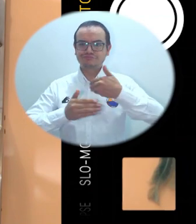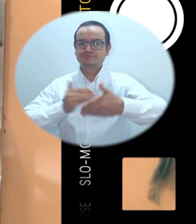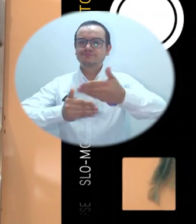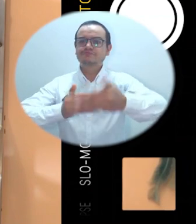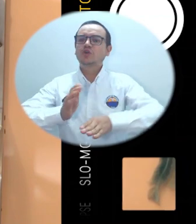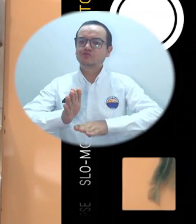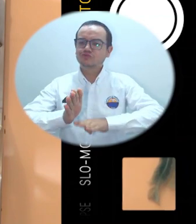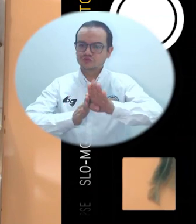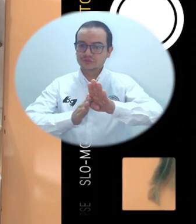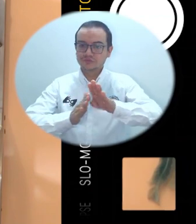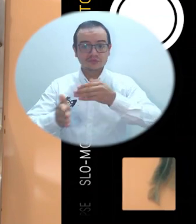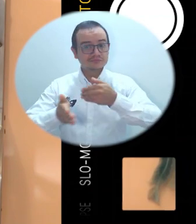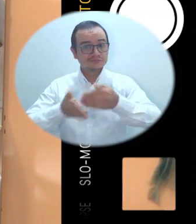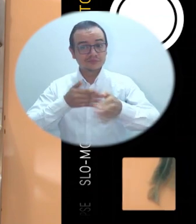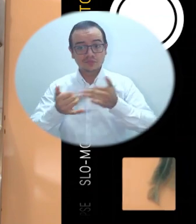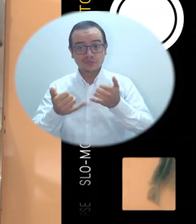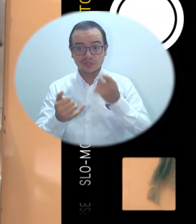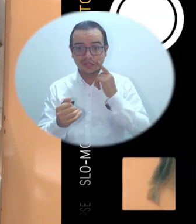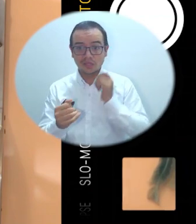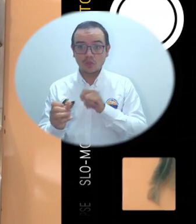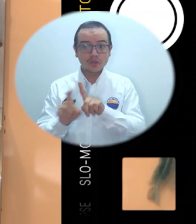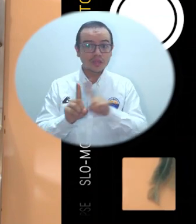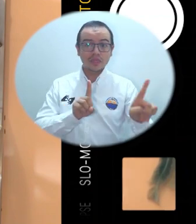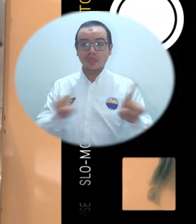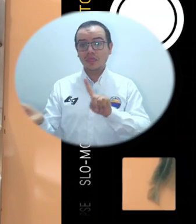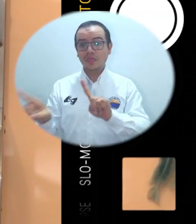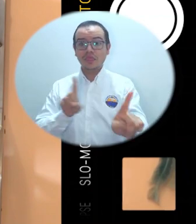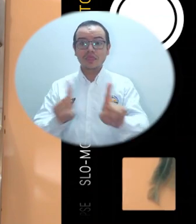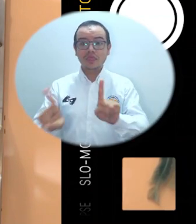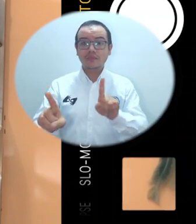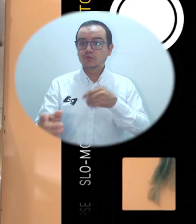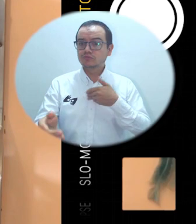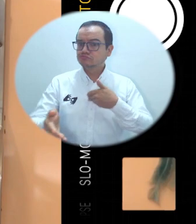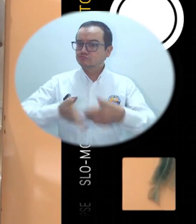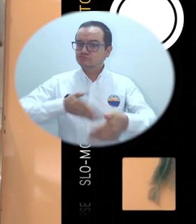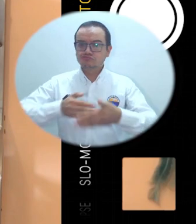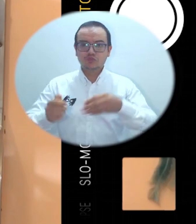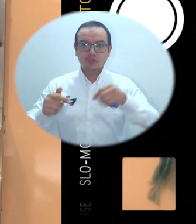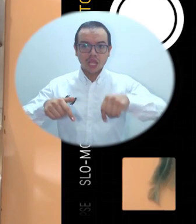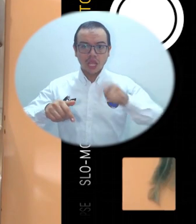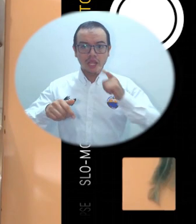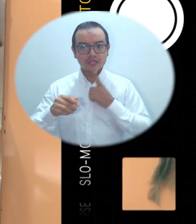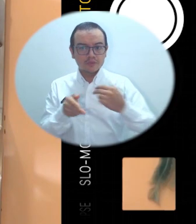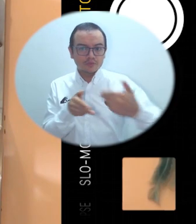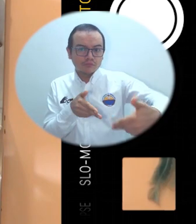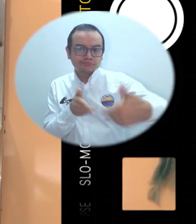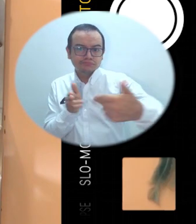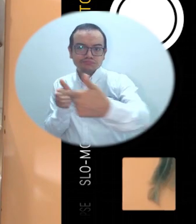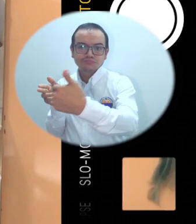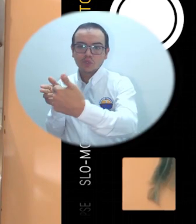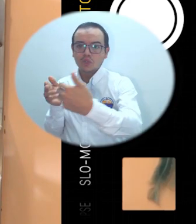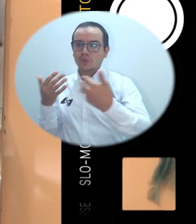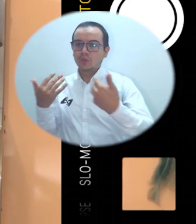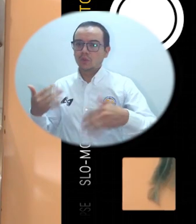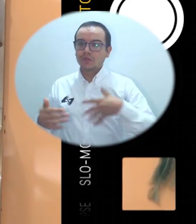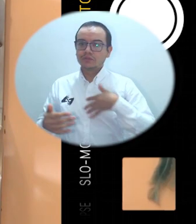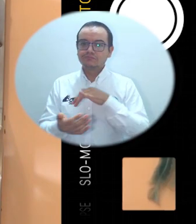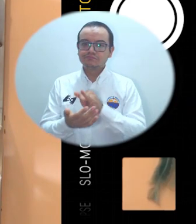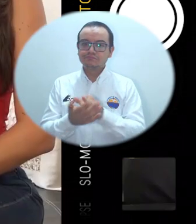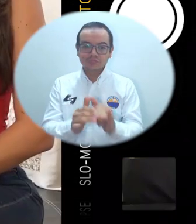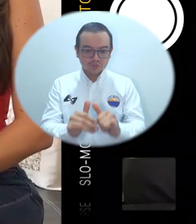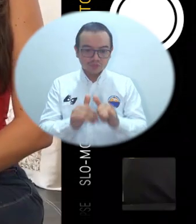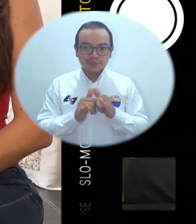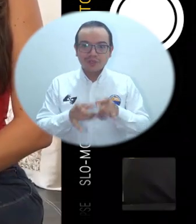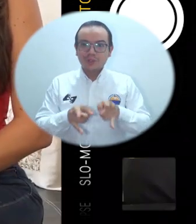del distanciamiento social, la calidad en cada uno de nuestros encuentros académicos ha sido el sello distintivo de nuestra alma